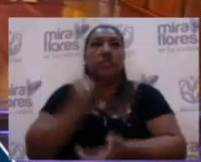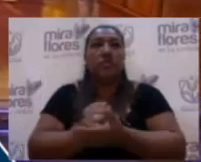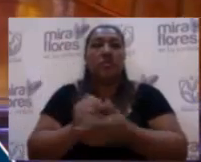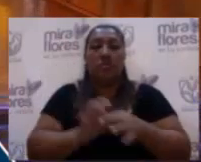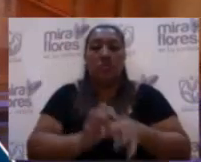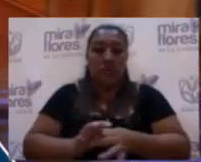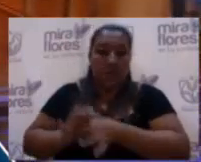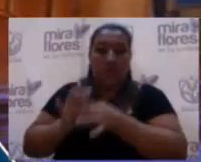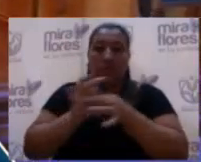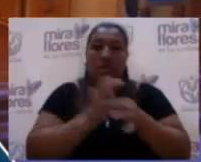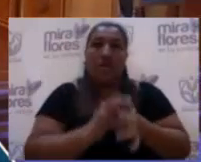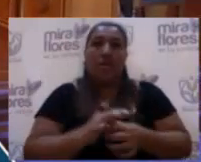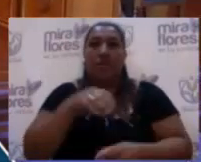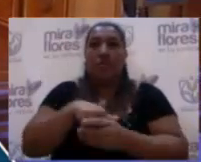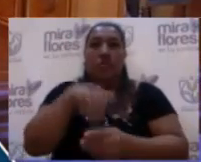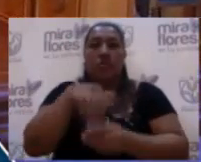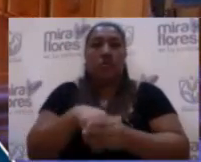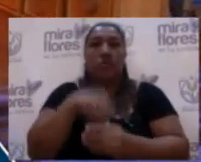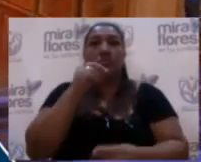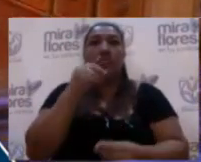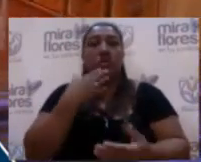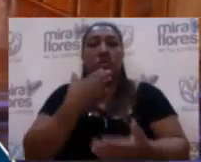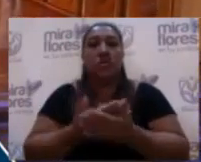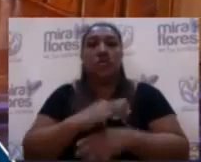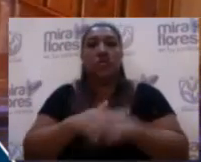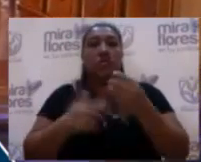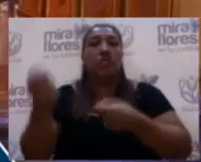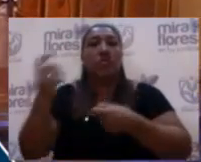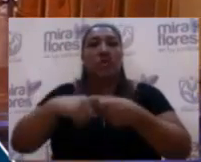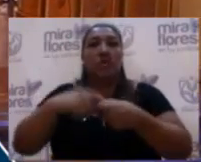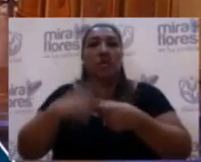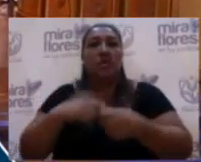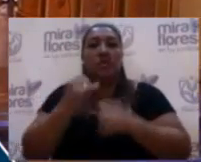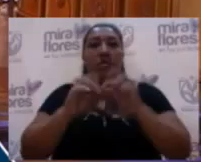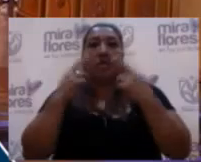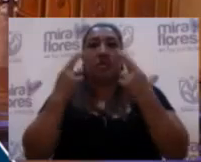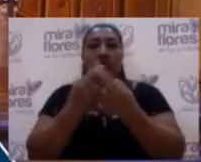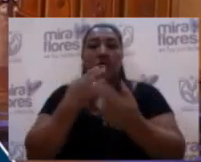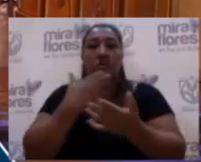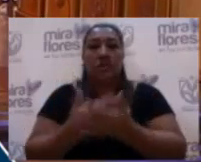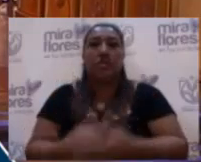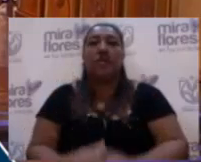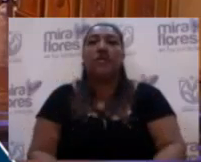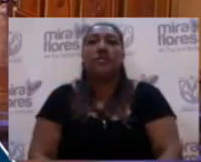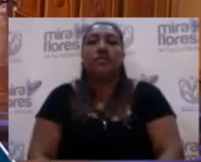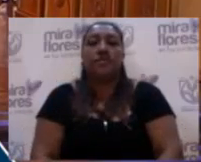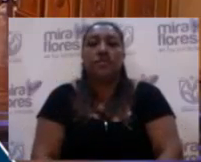también por unanimidad de votos. Muchísimas gracias por su participación y se levanta la sesión.